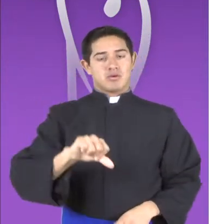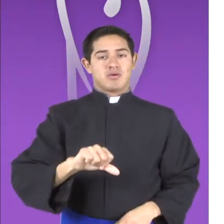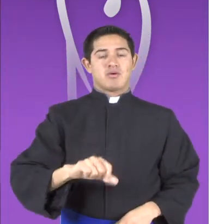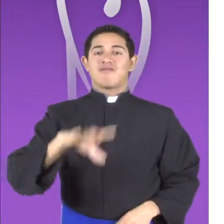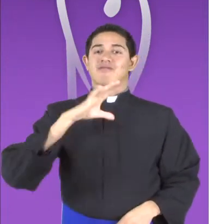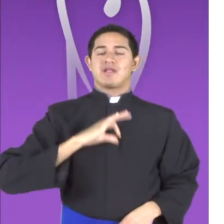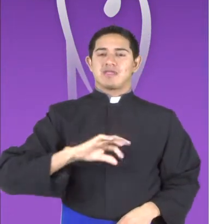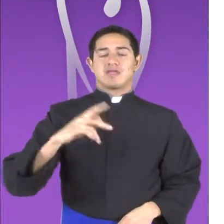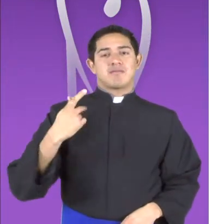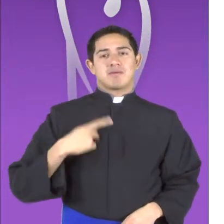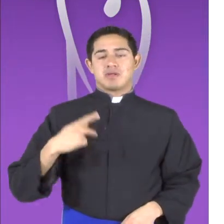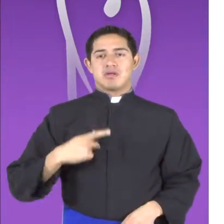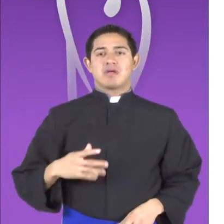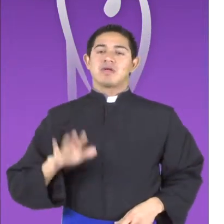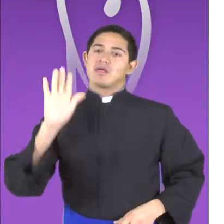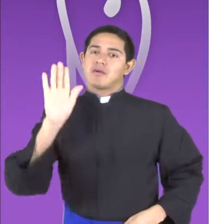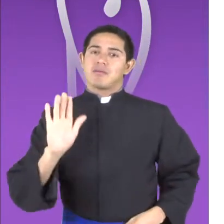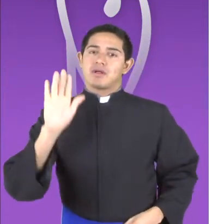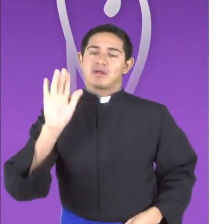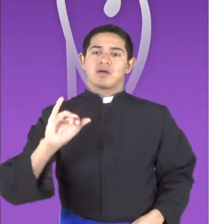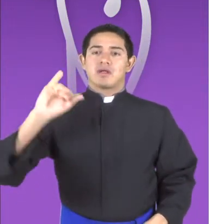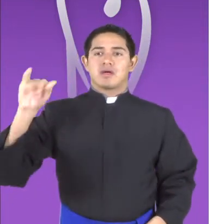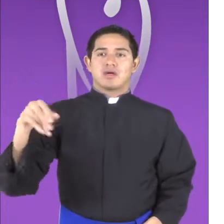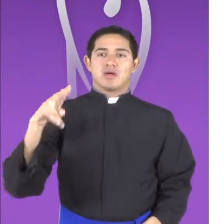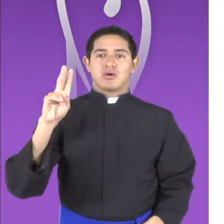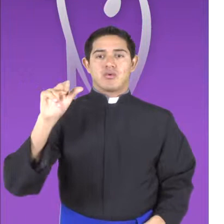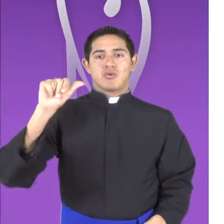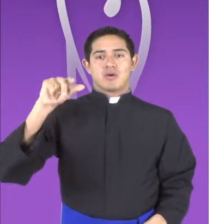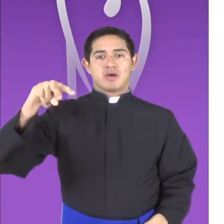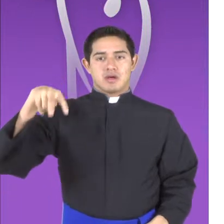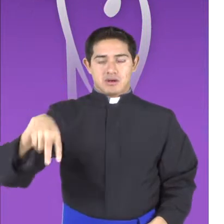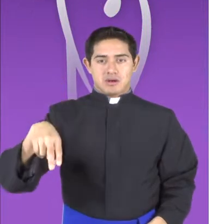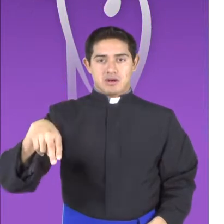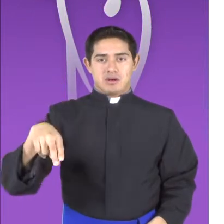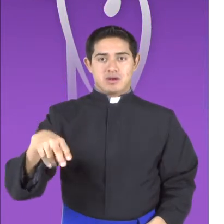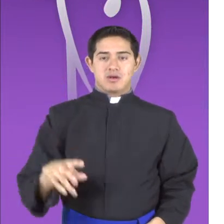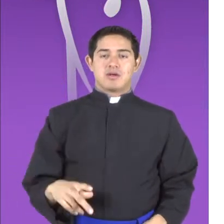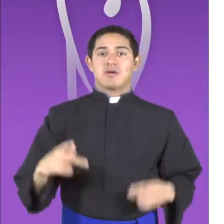Juan, hacen falta personas que